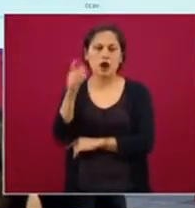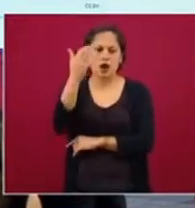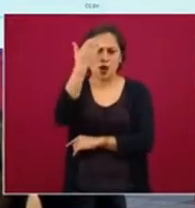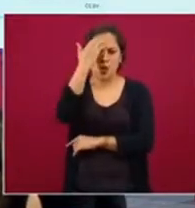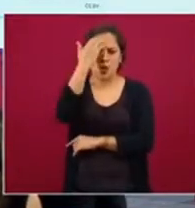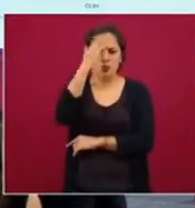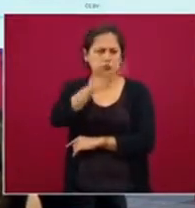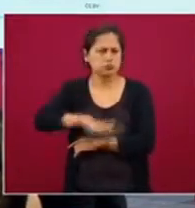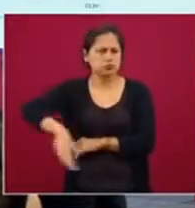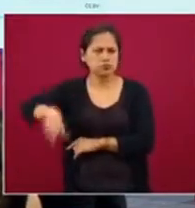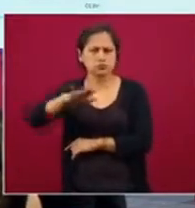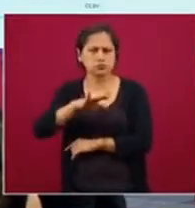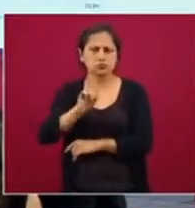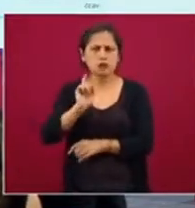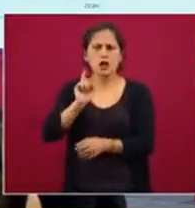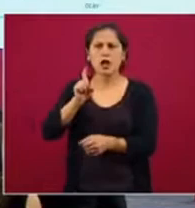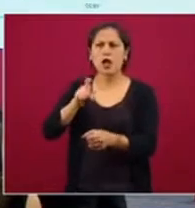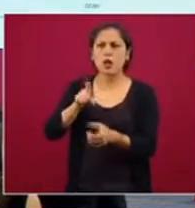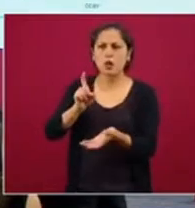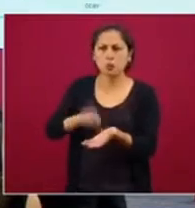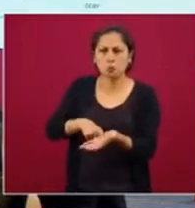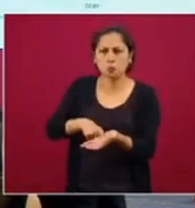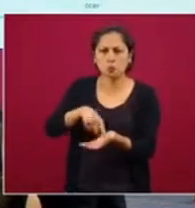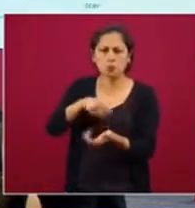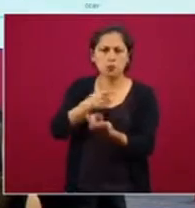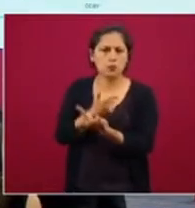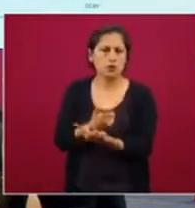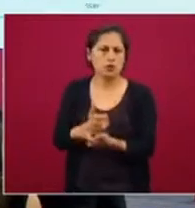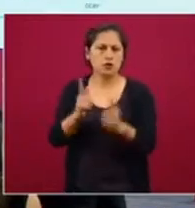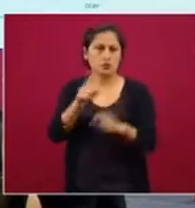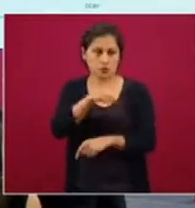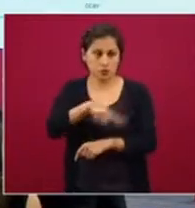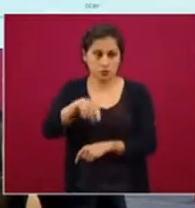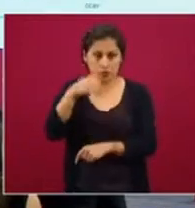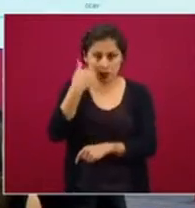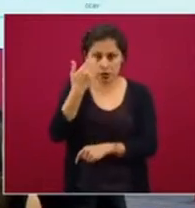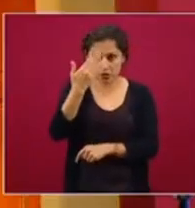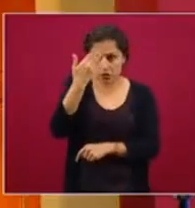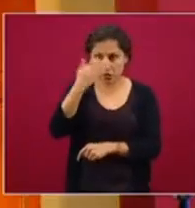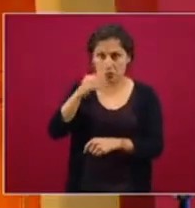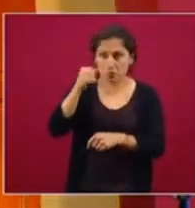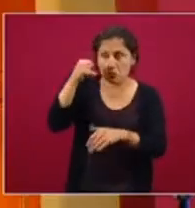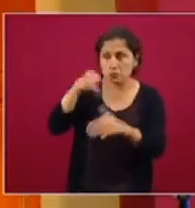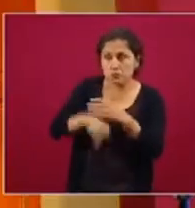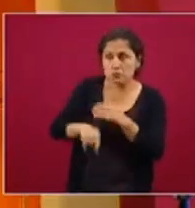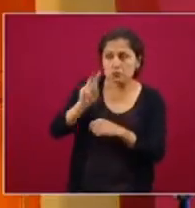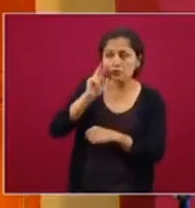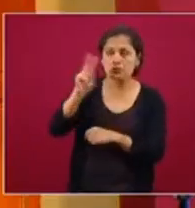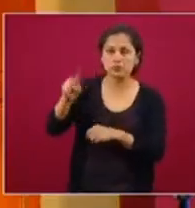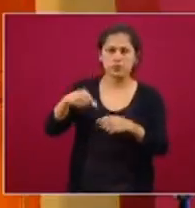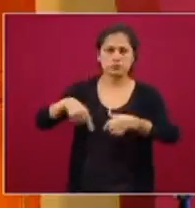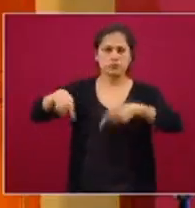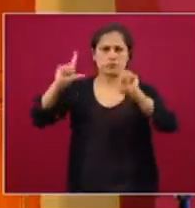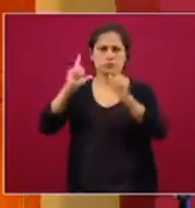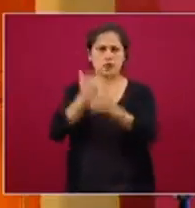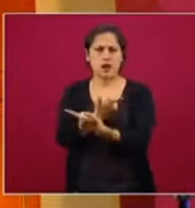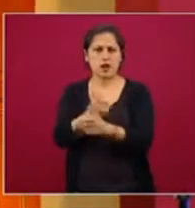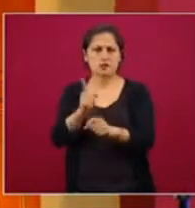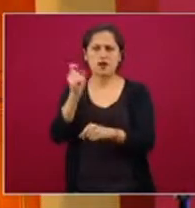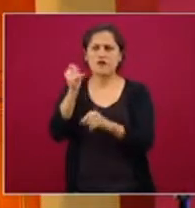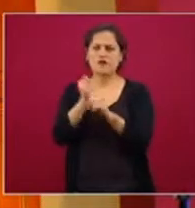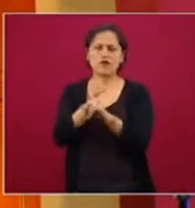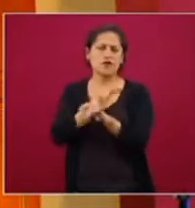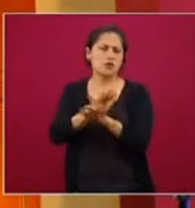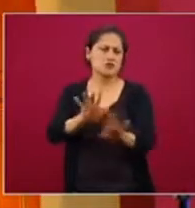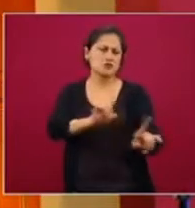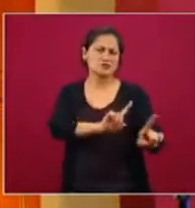no se necesita clave ni contraseña, cualquiera que esté interesada o interesado puede ir a verlo. Hay una gran cantidad de información